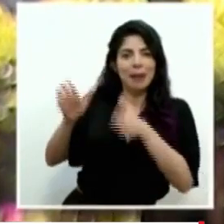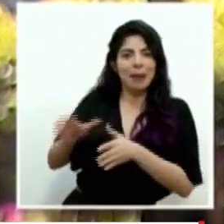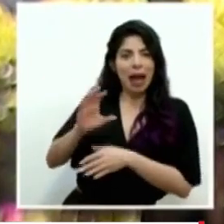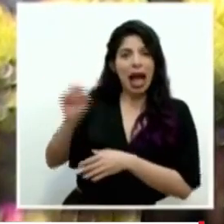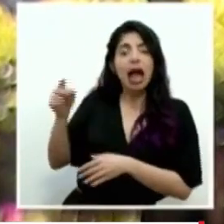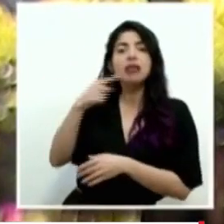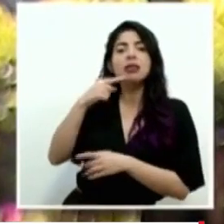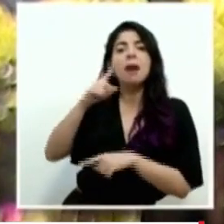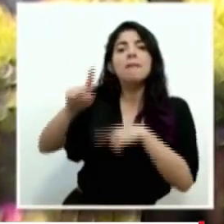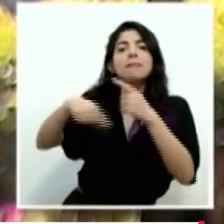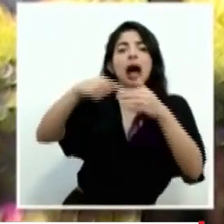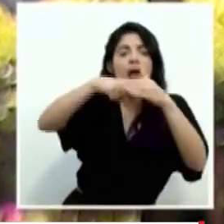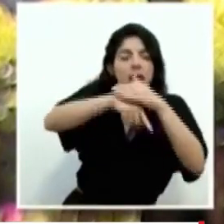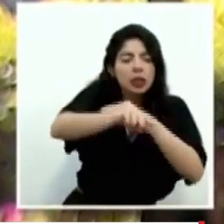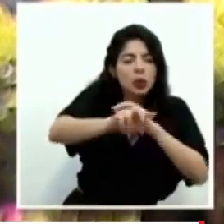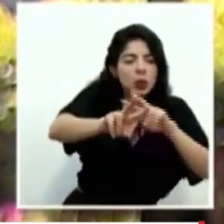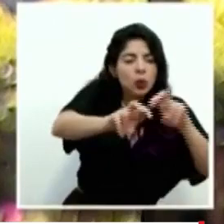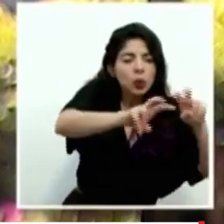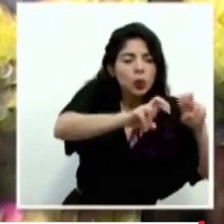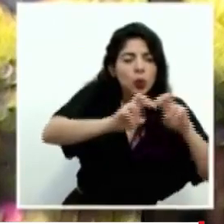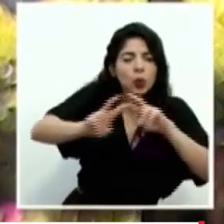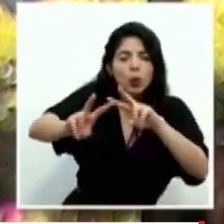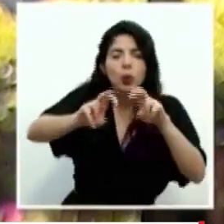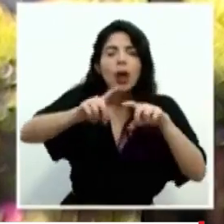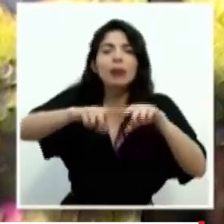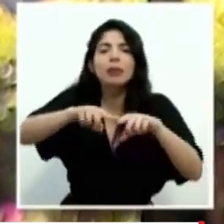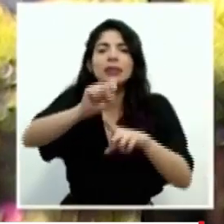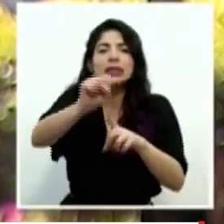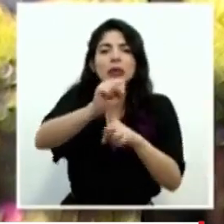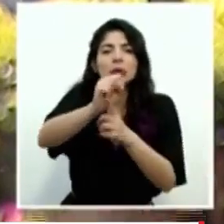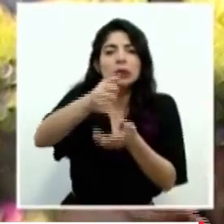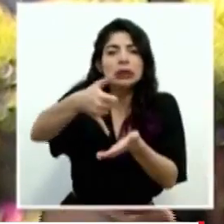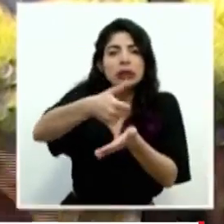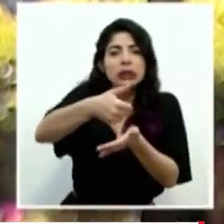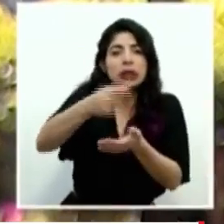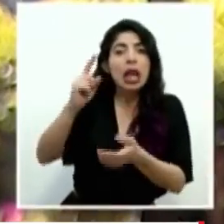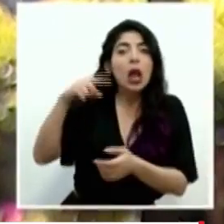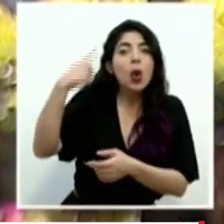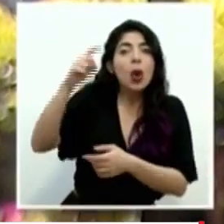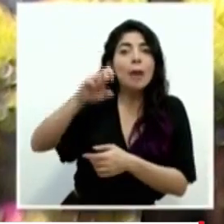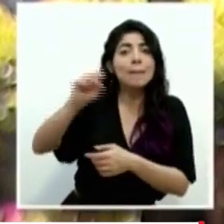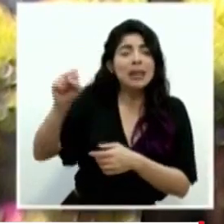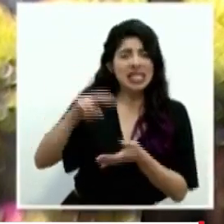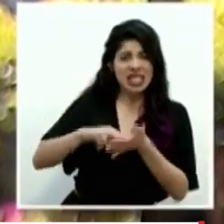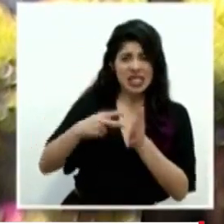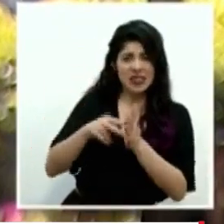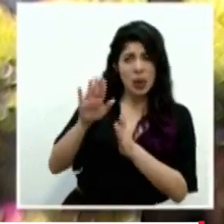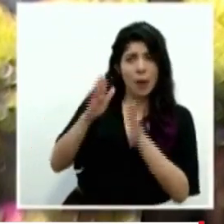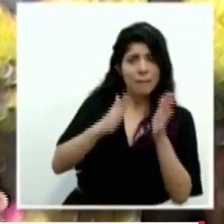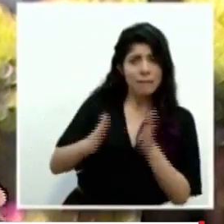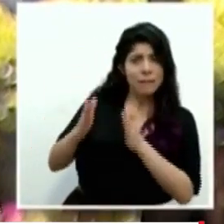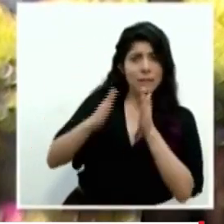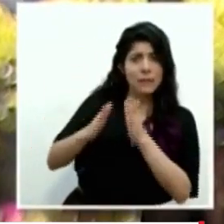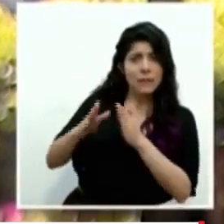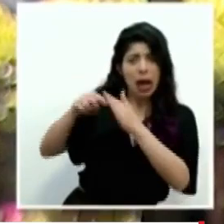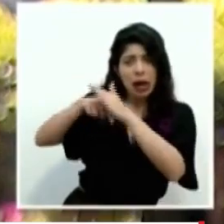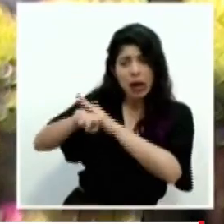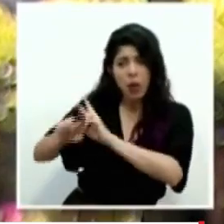haber tamizajes y muestreos con base en factores de vulnerabilidad, dentro del próximo mes, ¿tienen previstos